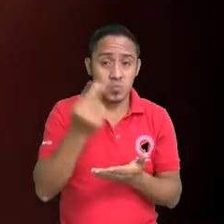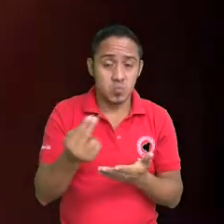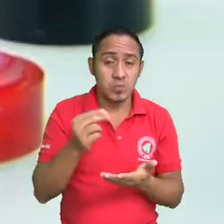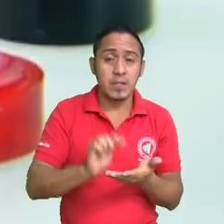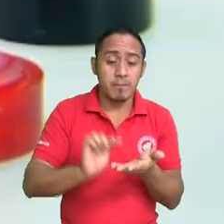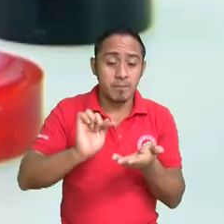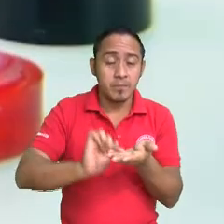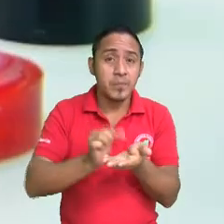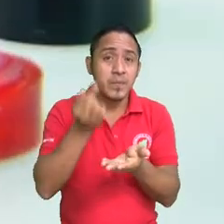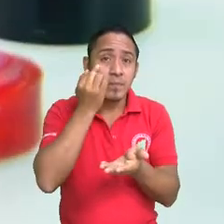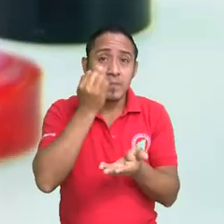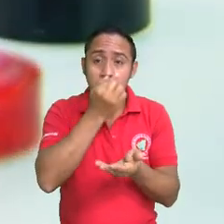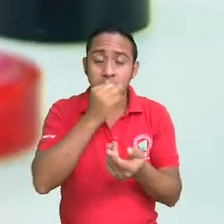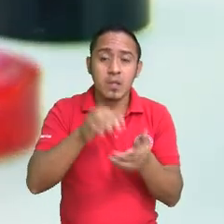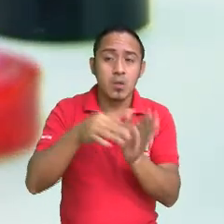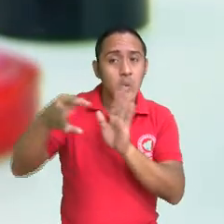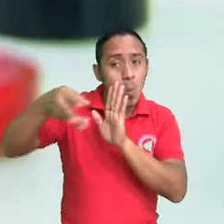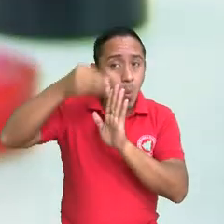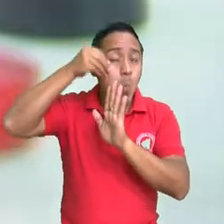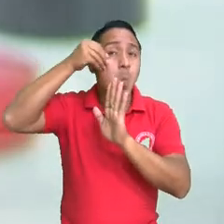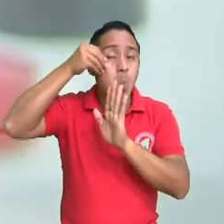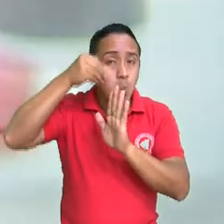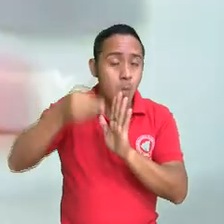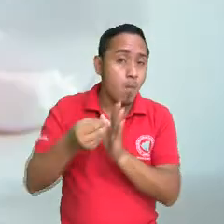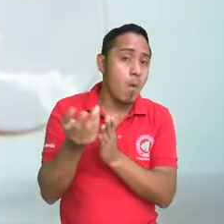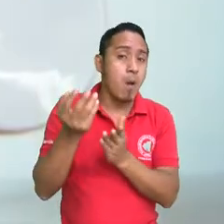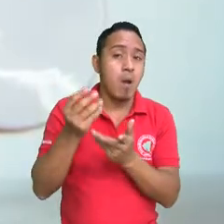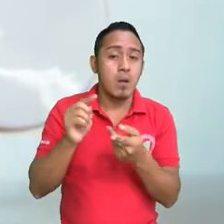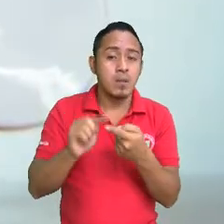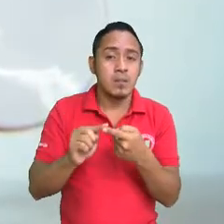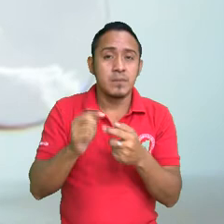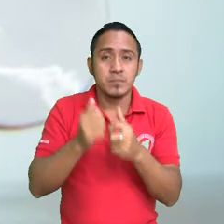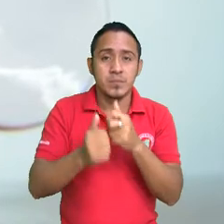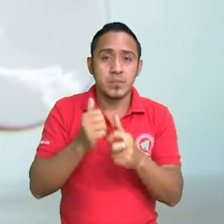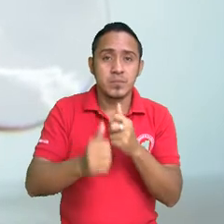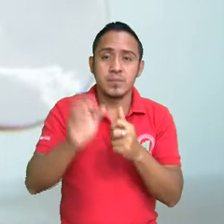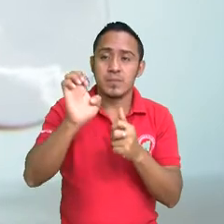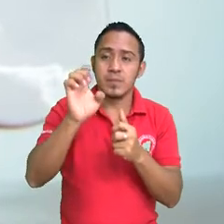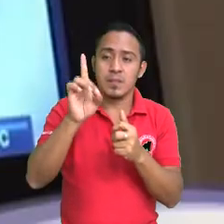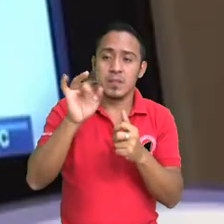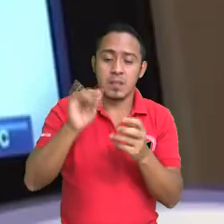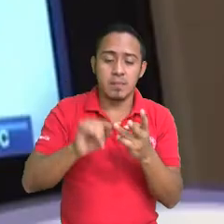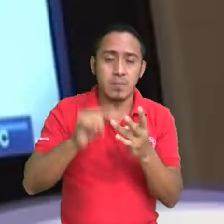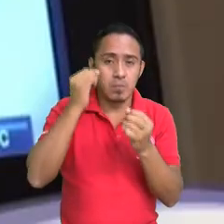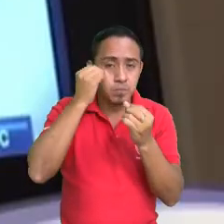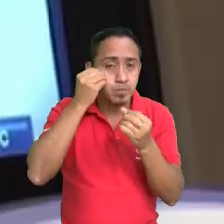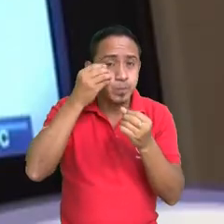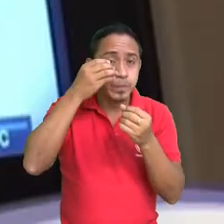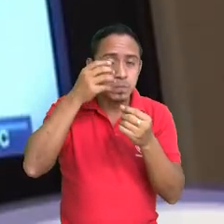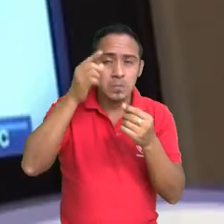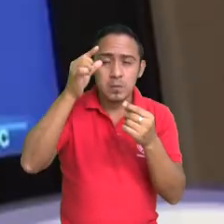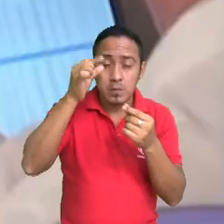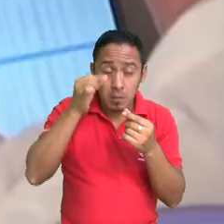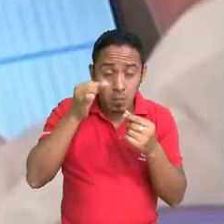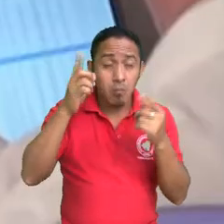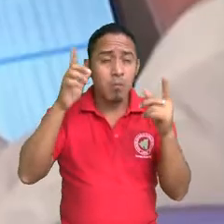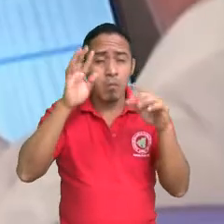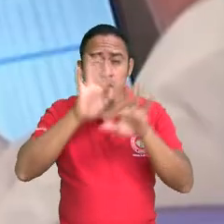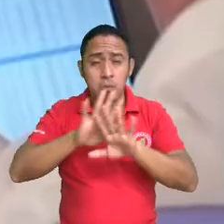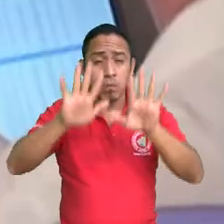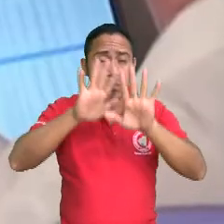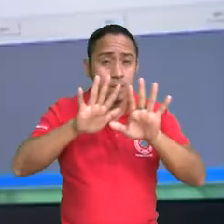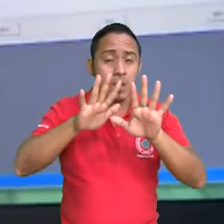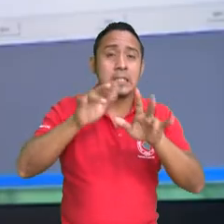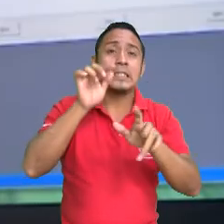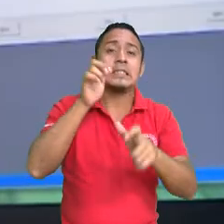debido a este abuso existen infecciones, edemas del ojo, el ojo se inflama, baja la visión.